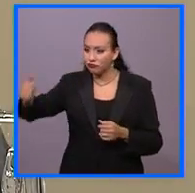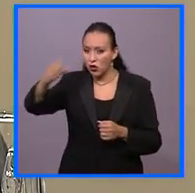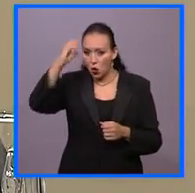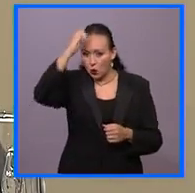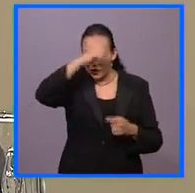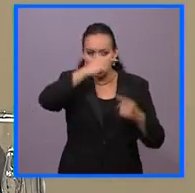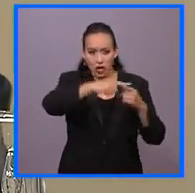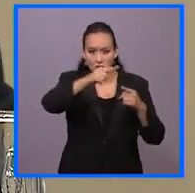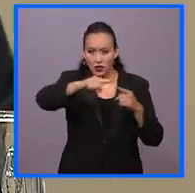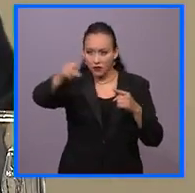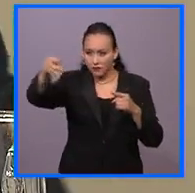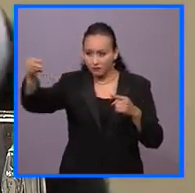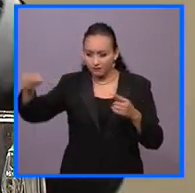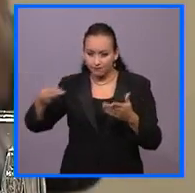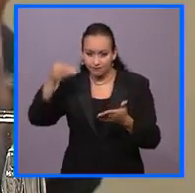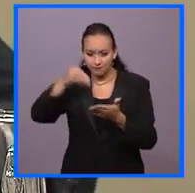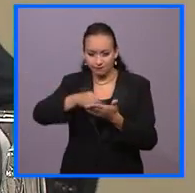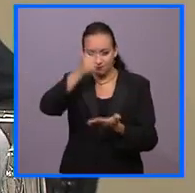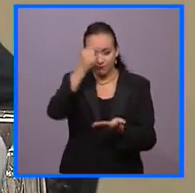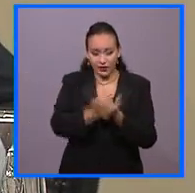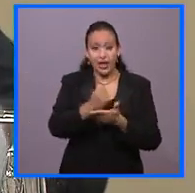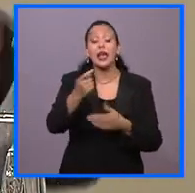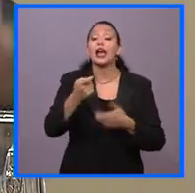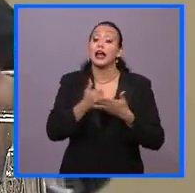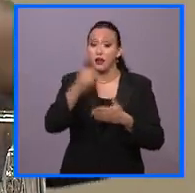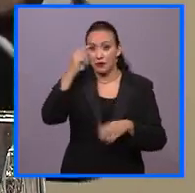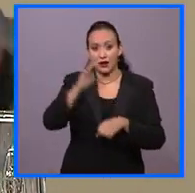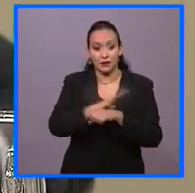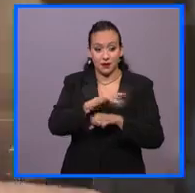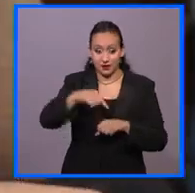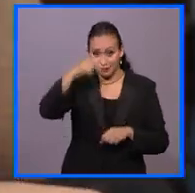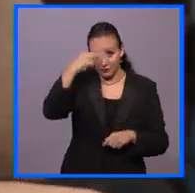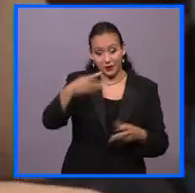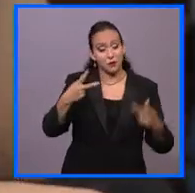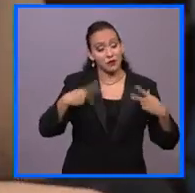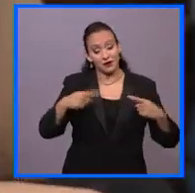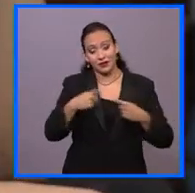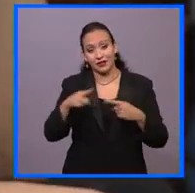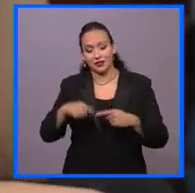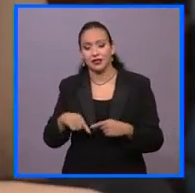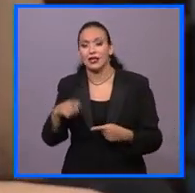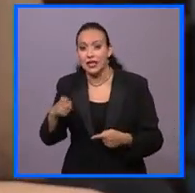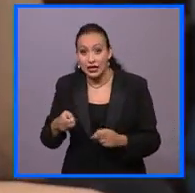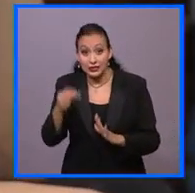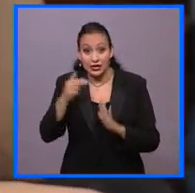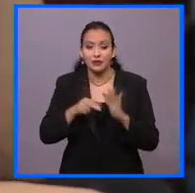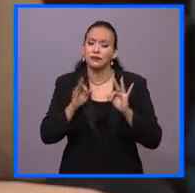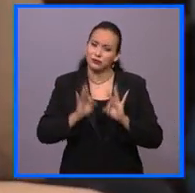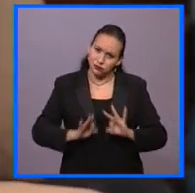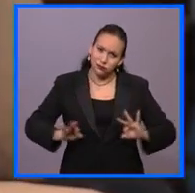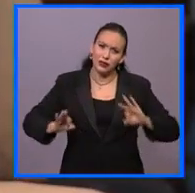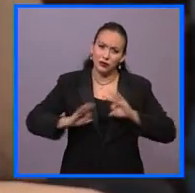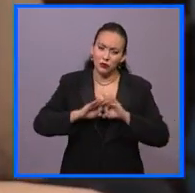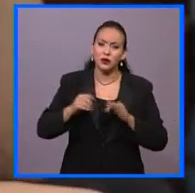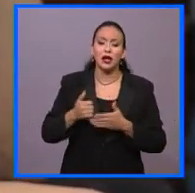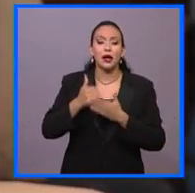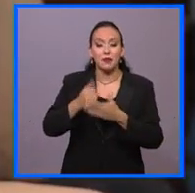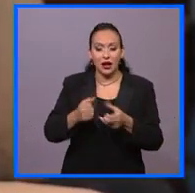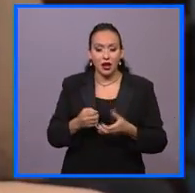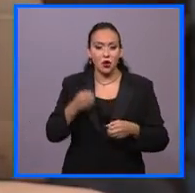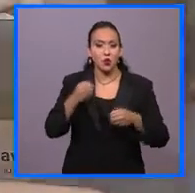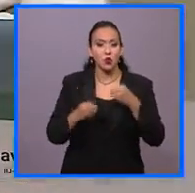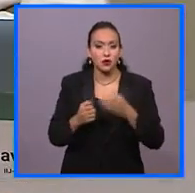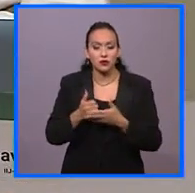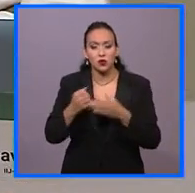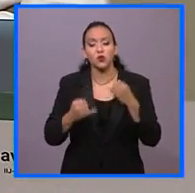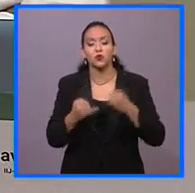ello su trascendencia. Añadieron que el precedente en México ha sido una herramienta fundamental para lo que